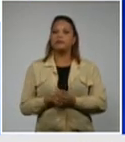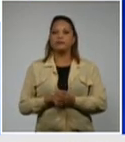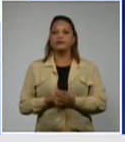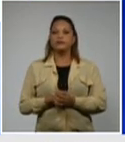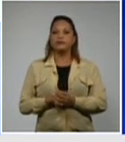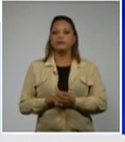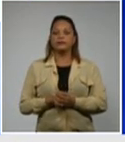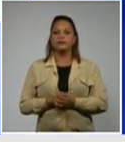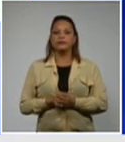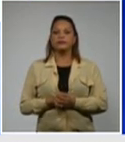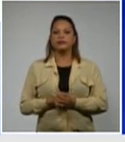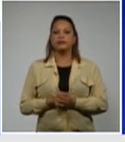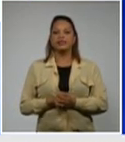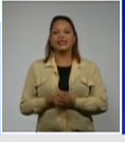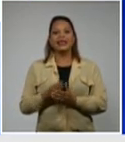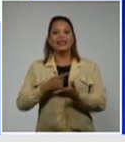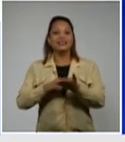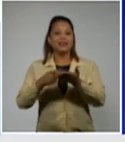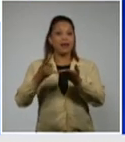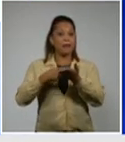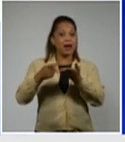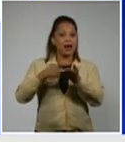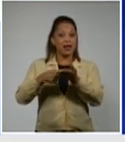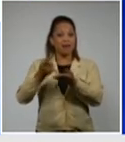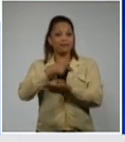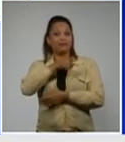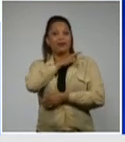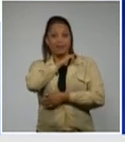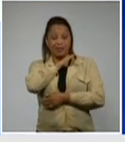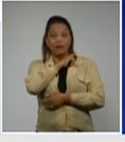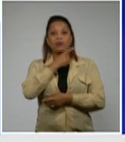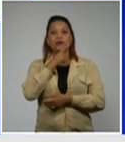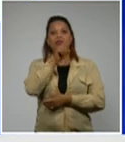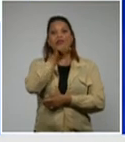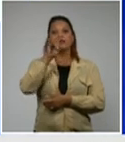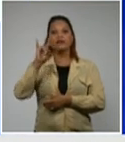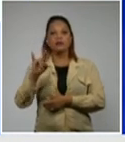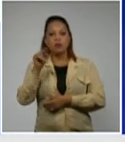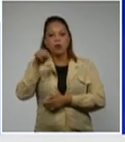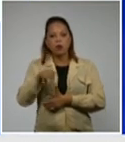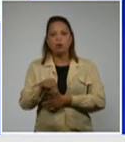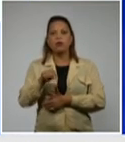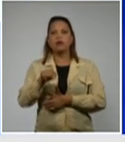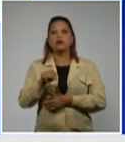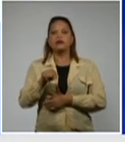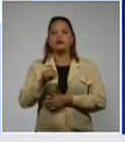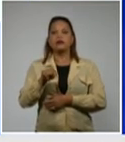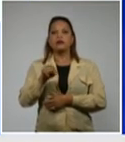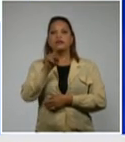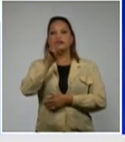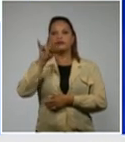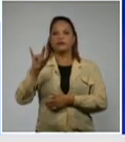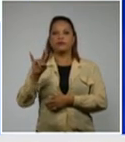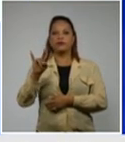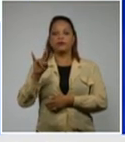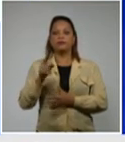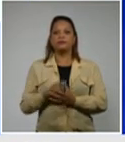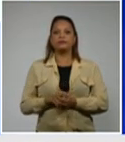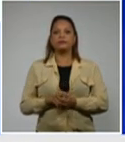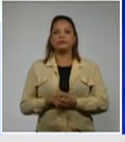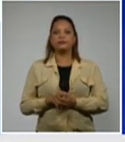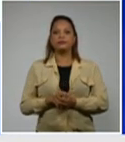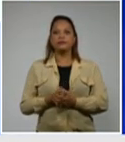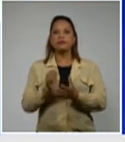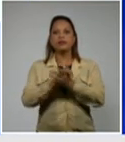presentó días, semanas anteriores, con 19 casos autóctonos ayer, Manuel Tames con